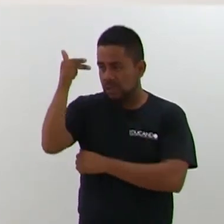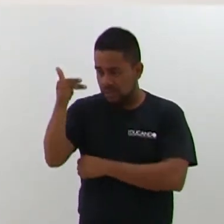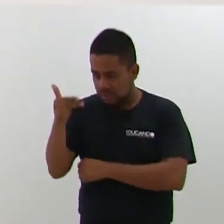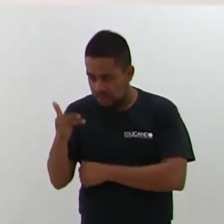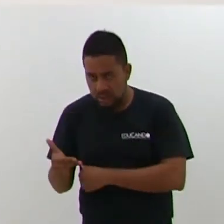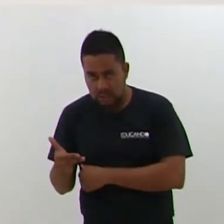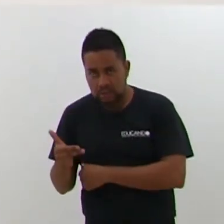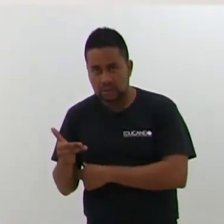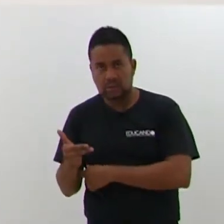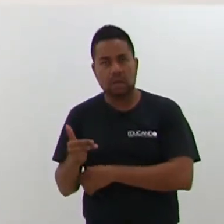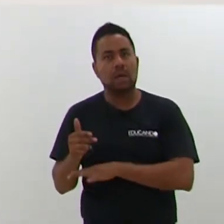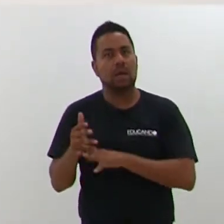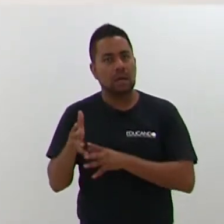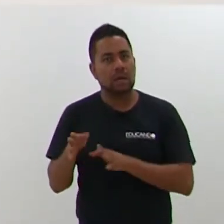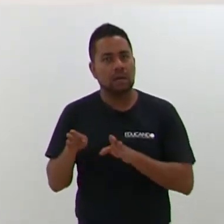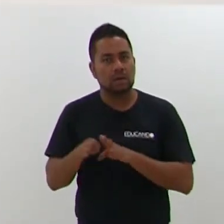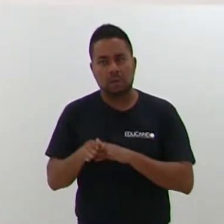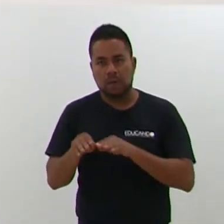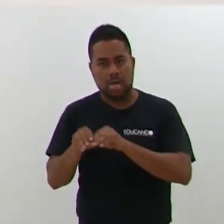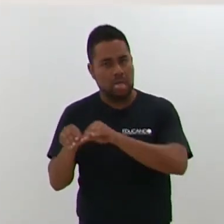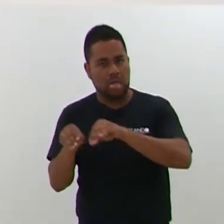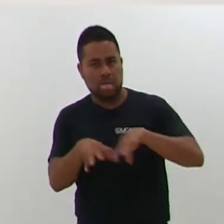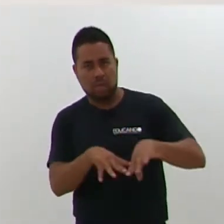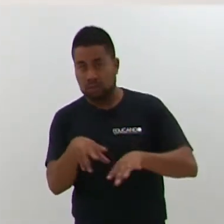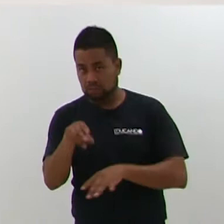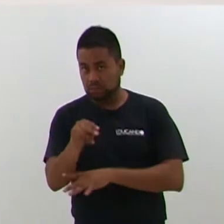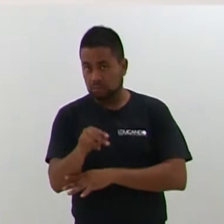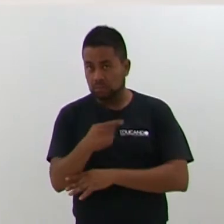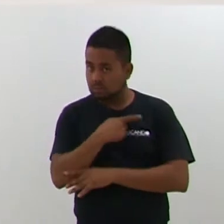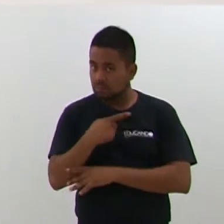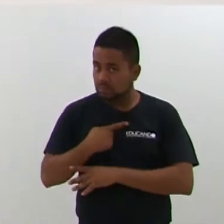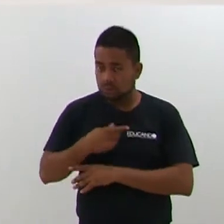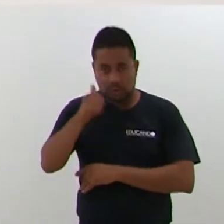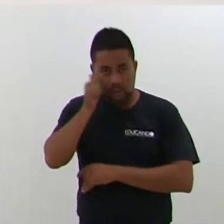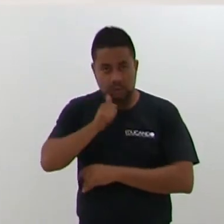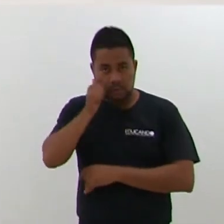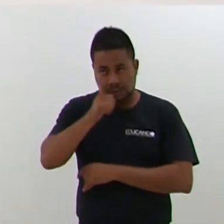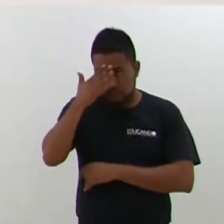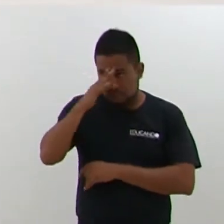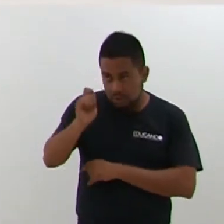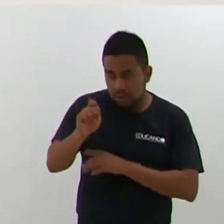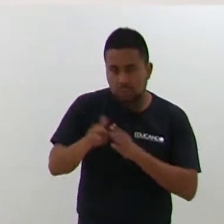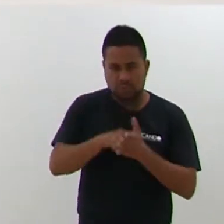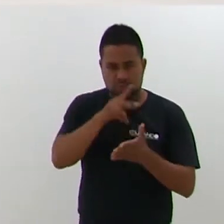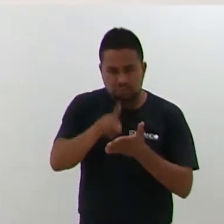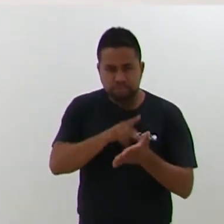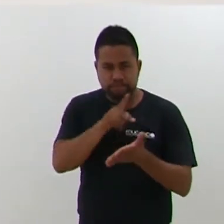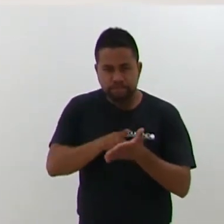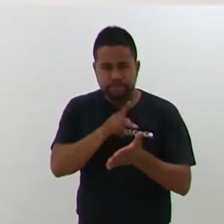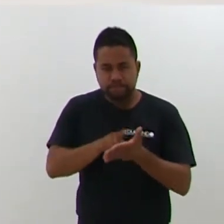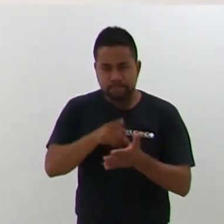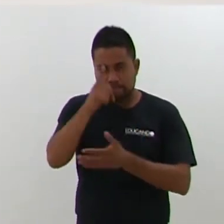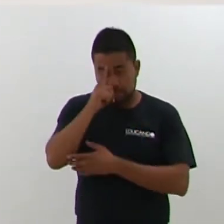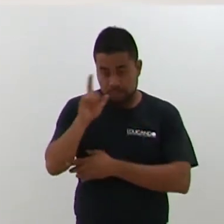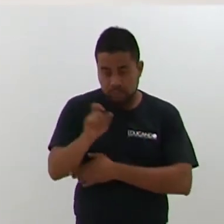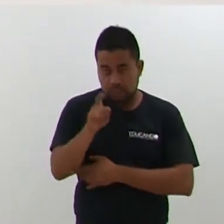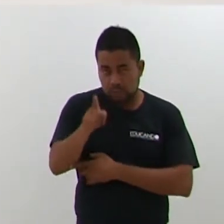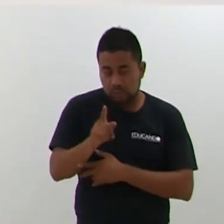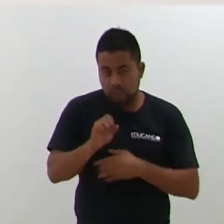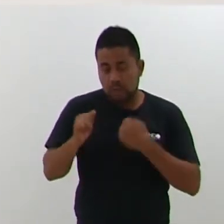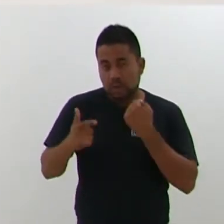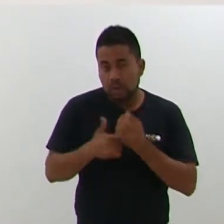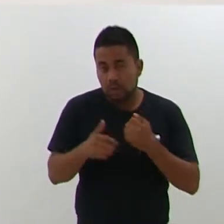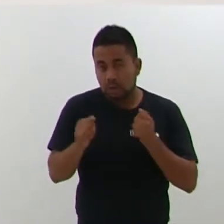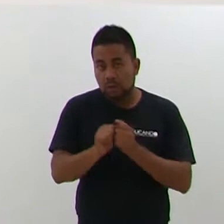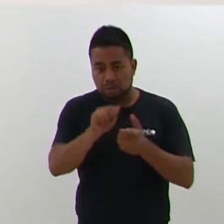no debemos de dejar a un lado, debemos de tratar de conocerlas y practicarlas para que cuando nosotros hagamos algún